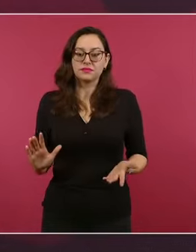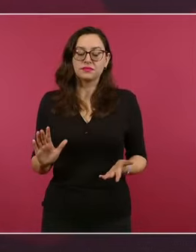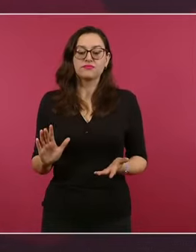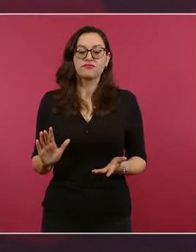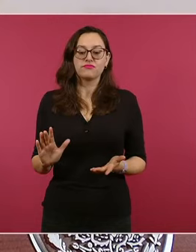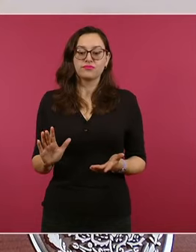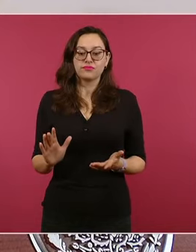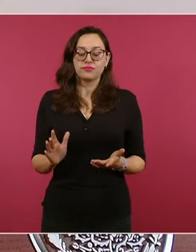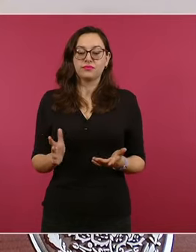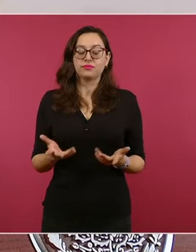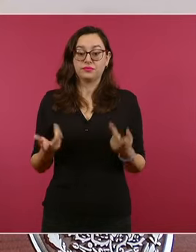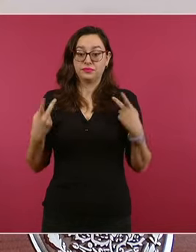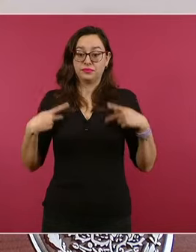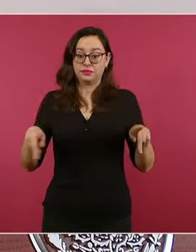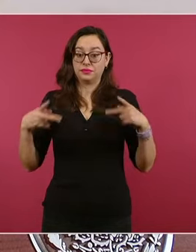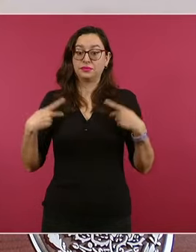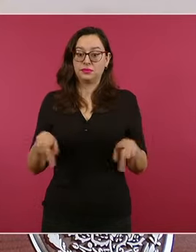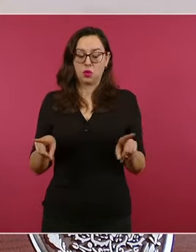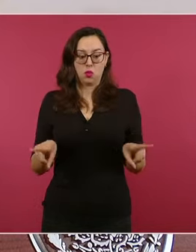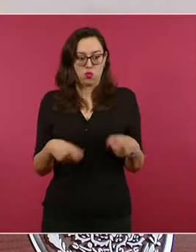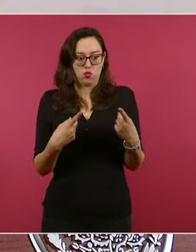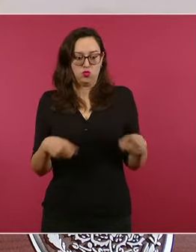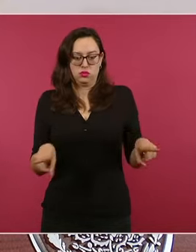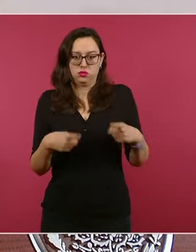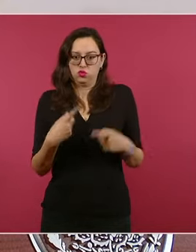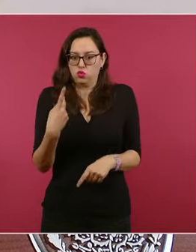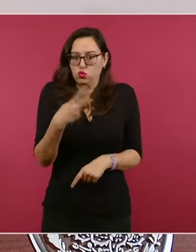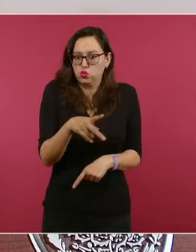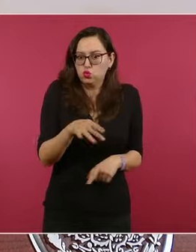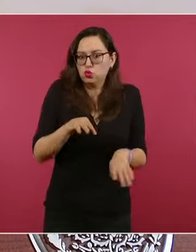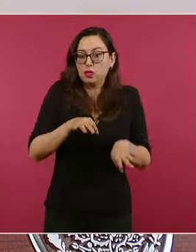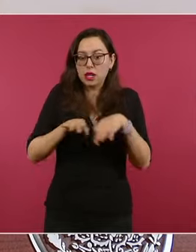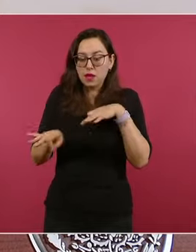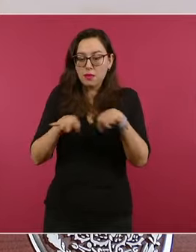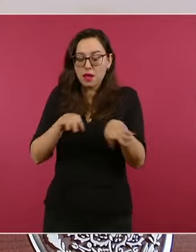de los músicos, pues se buscan así la vida.